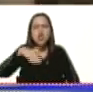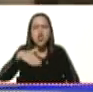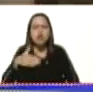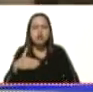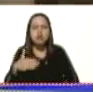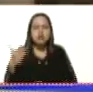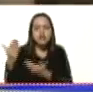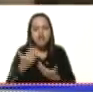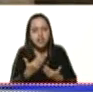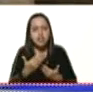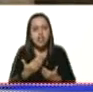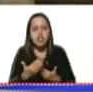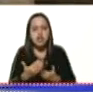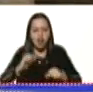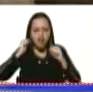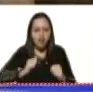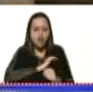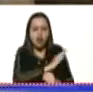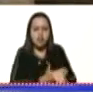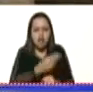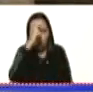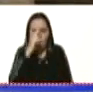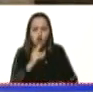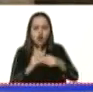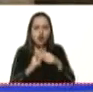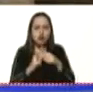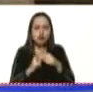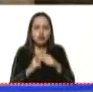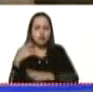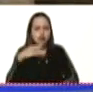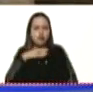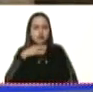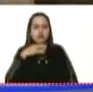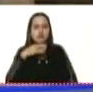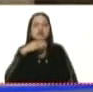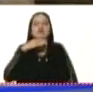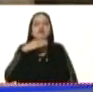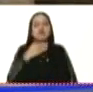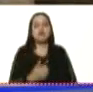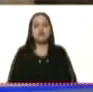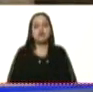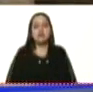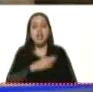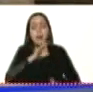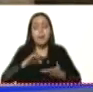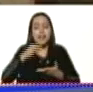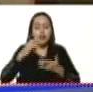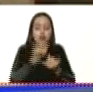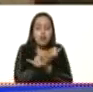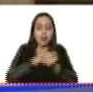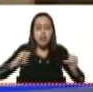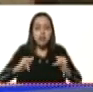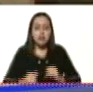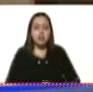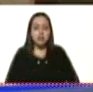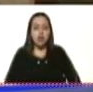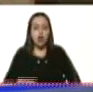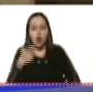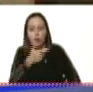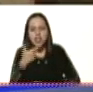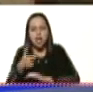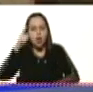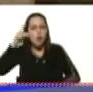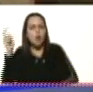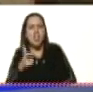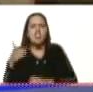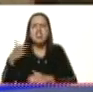rebeldía, de dónde viene nuestro honor, nuestra dignidad, de dónde viene ese espíritu independentista, gobernador del Guárico, de